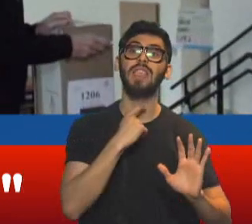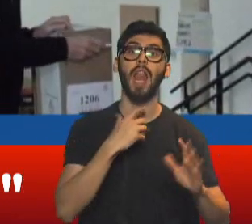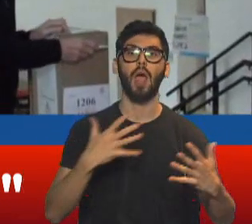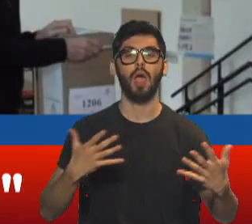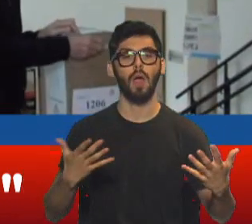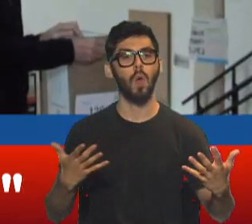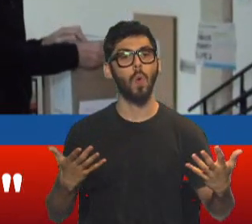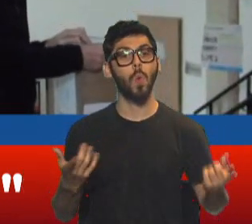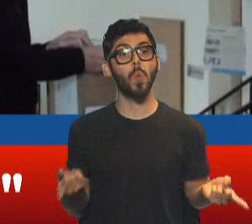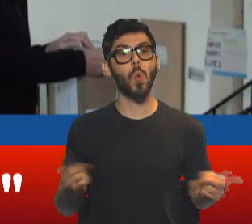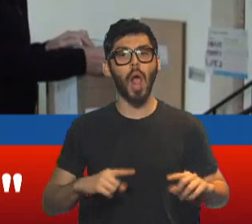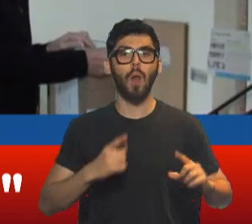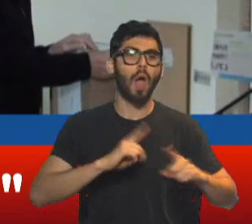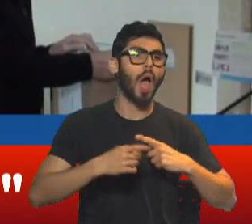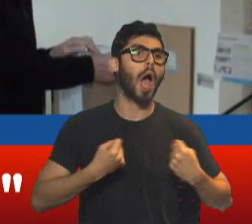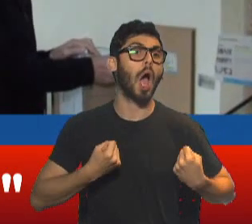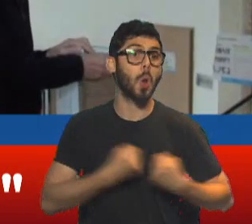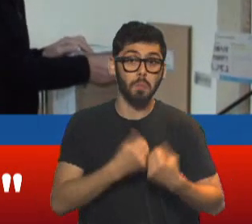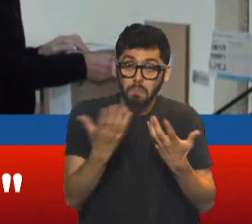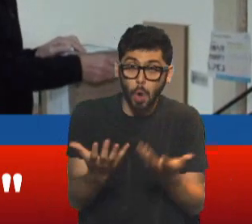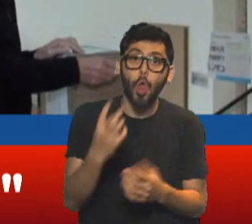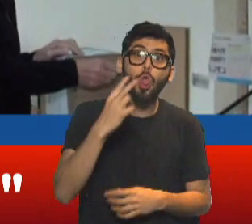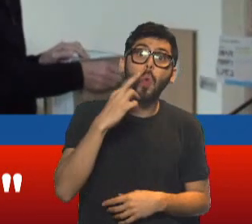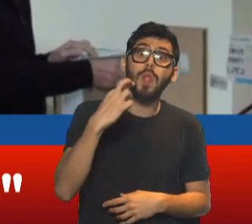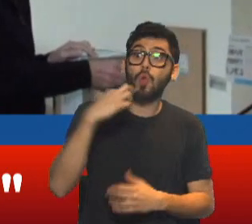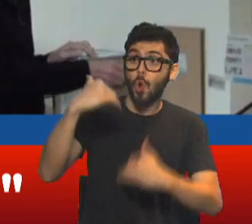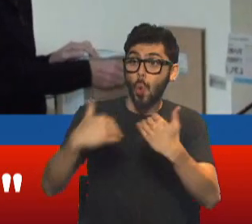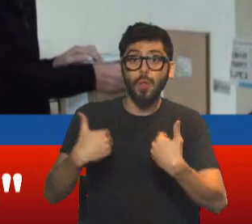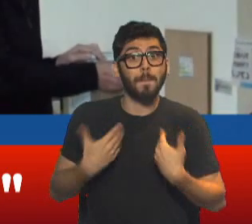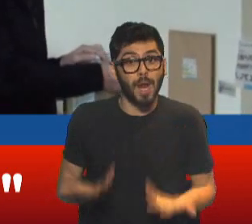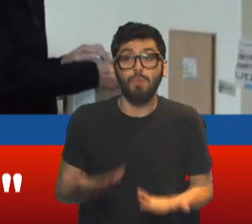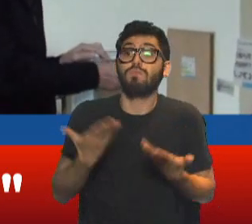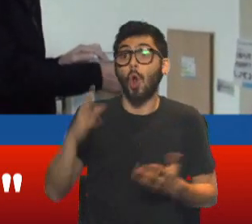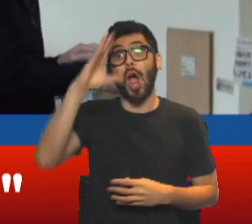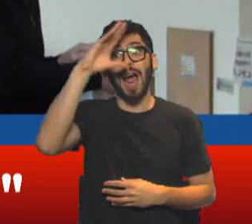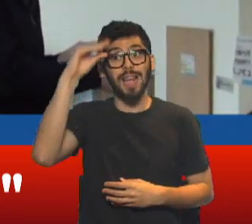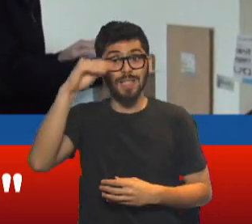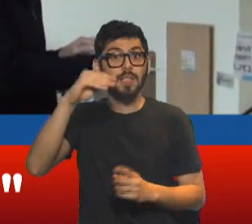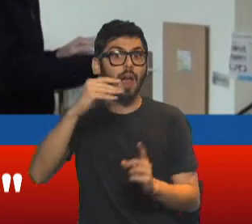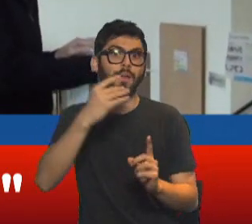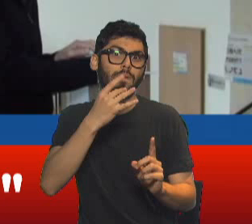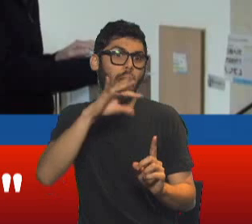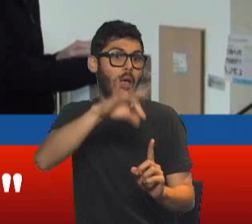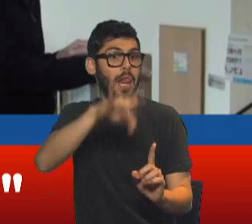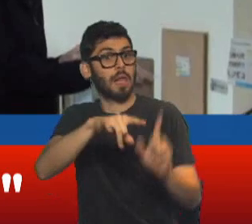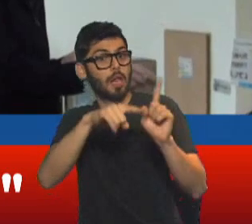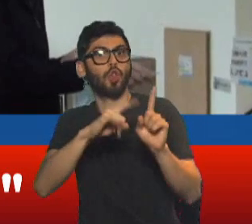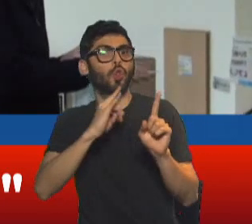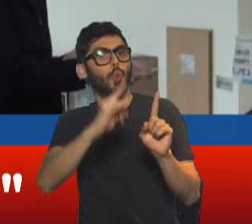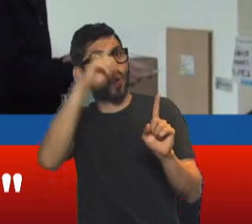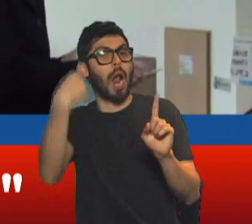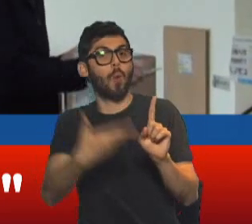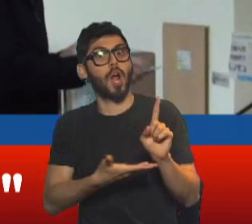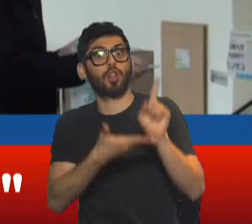de diálogo, de consenso. Para eso nos votaron en el 2019, para eso Cristina lo eligió a Alberto, para buscar la forma de reconstruir un